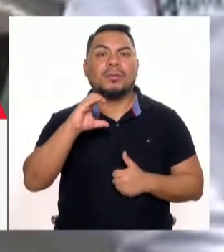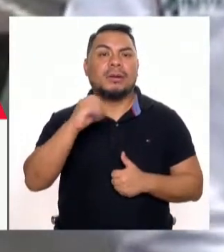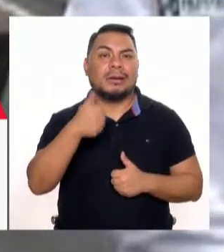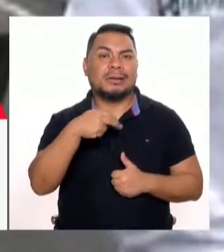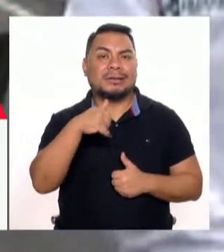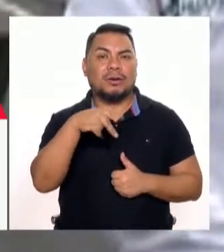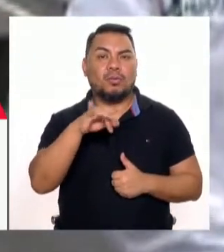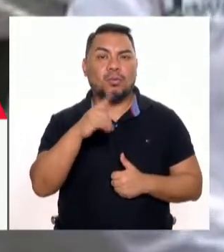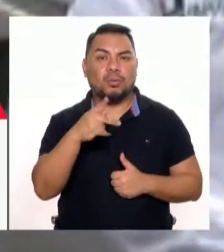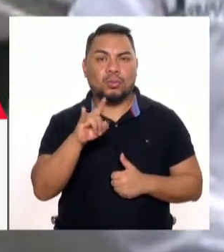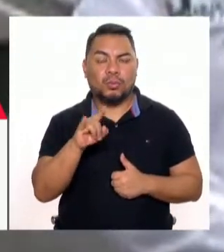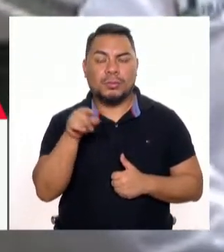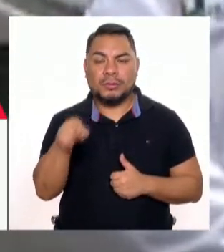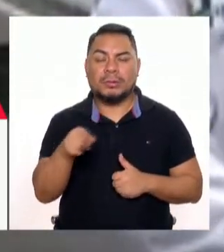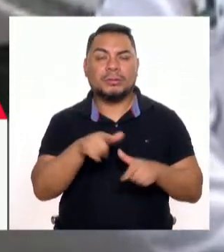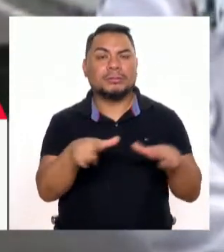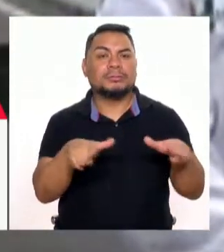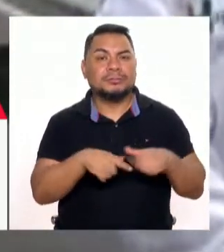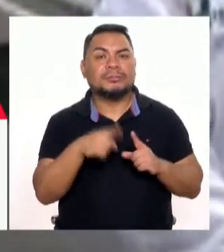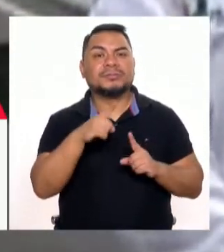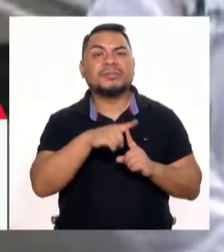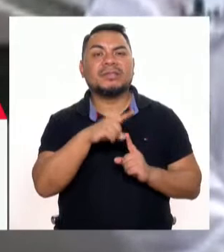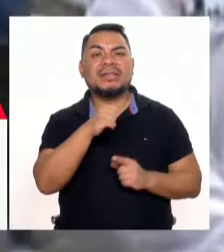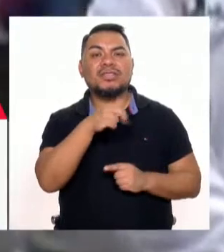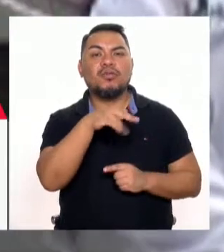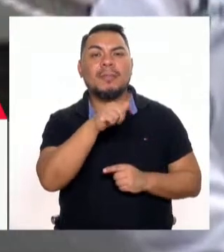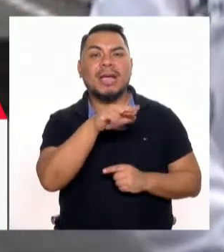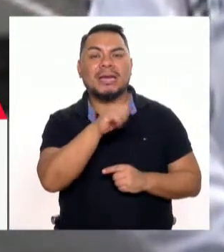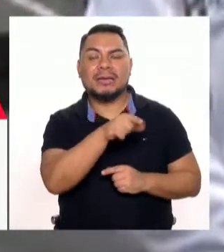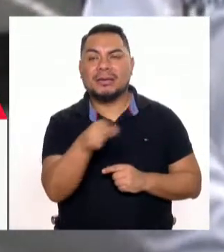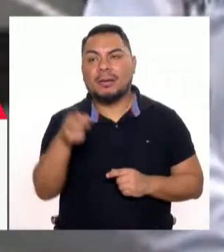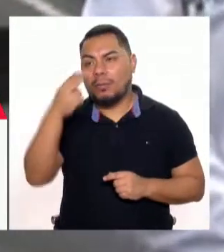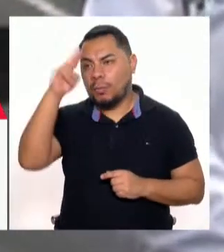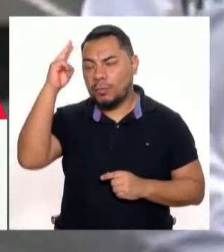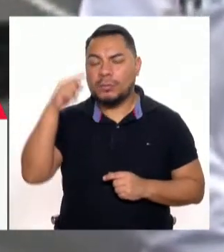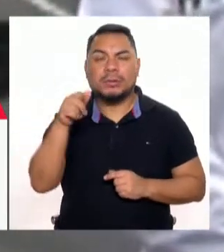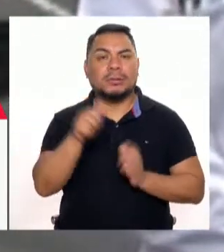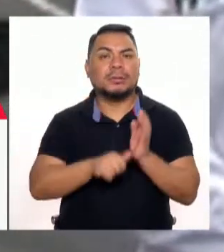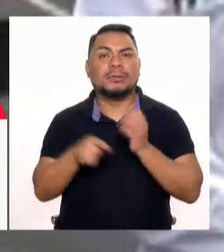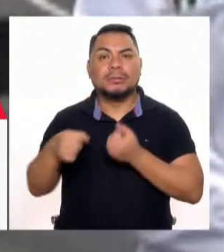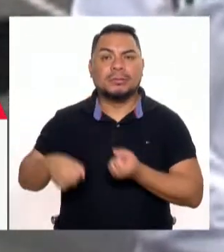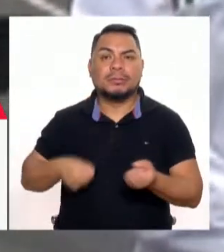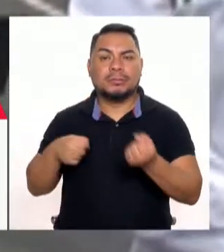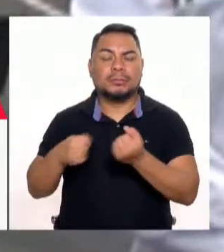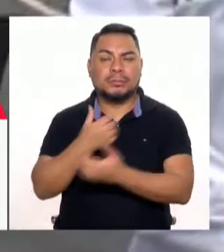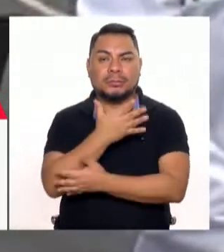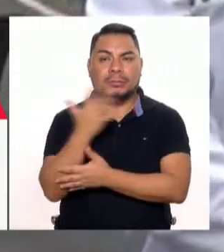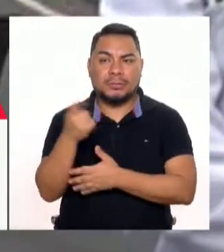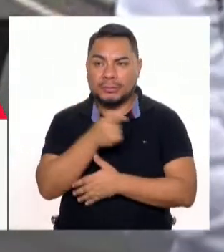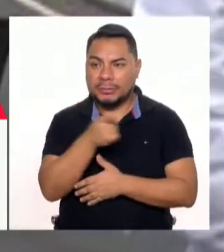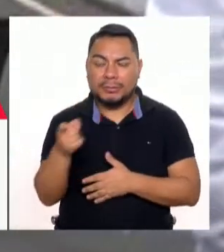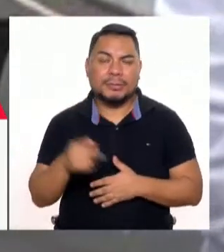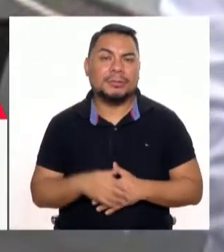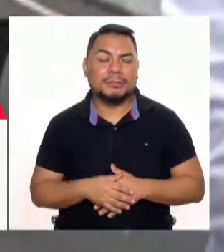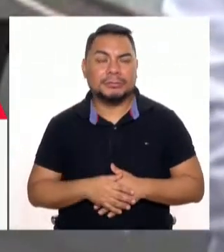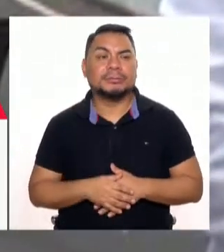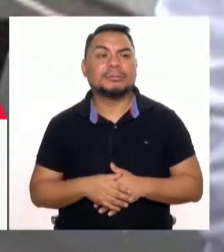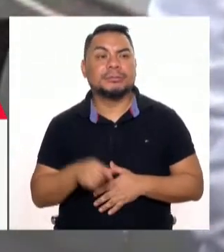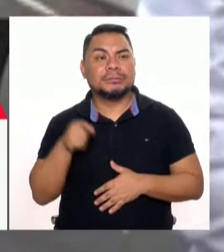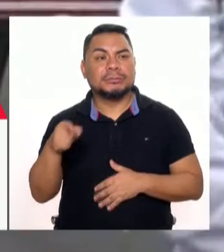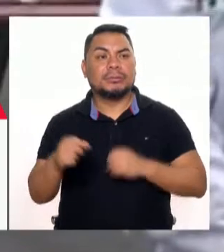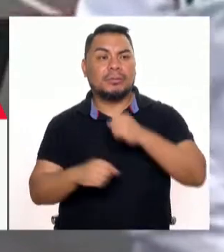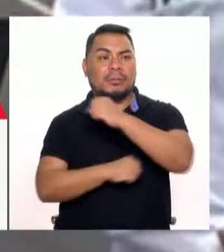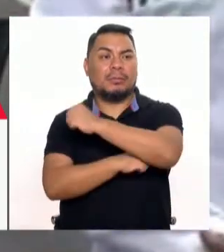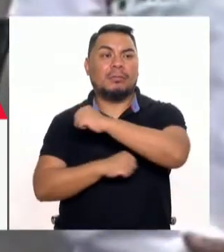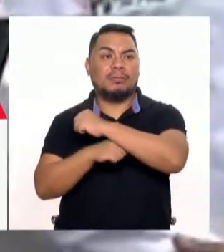de Tingo María de huánuco de los hermanos y hermanas agricultores agricultores de